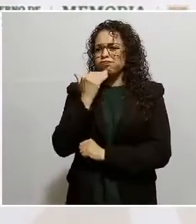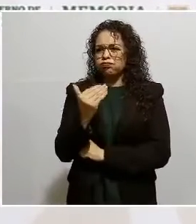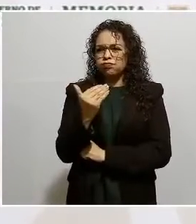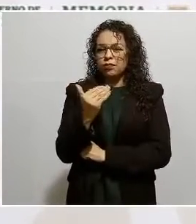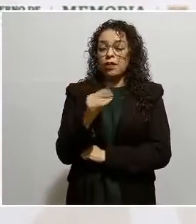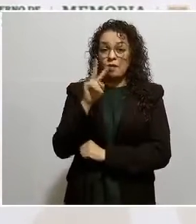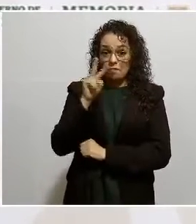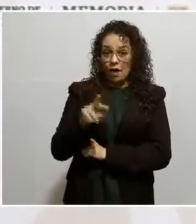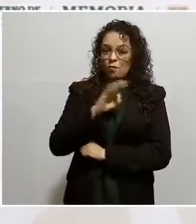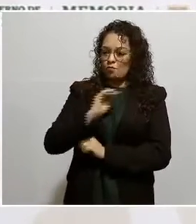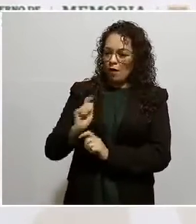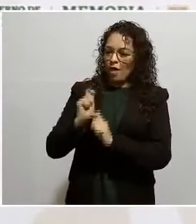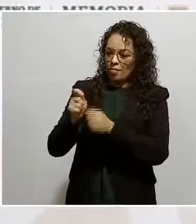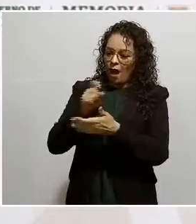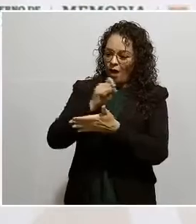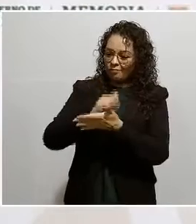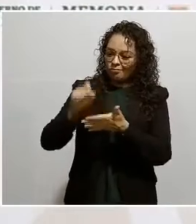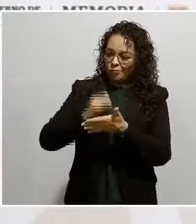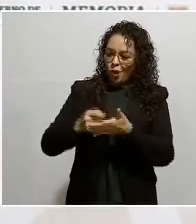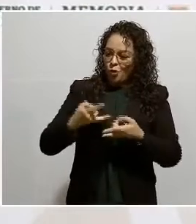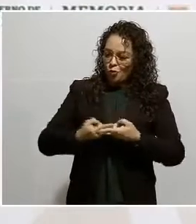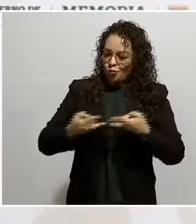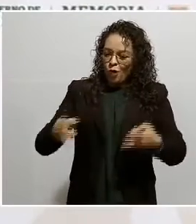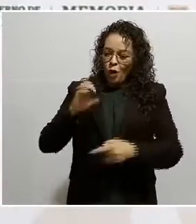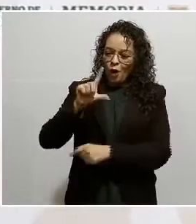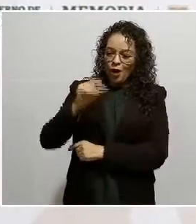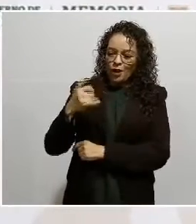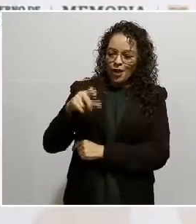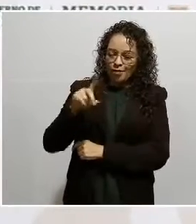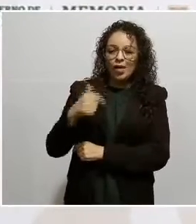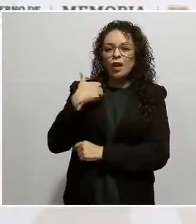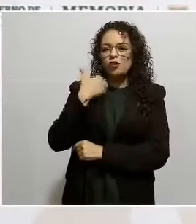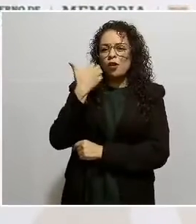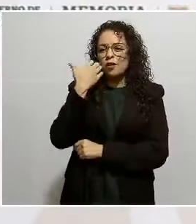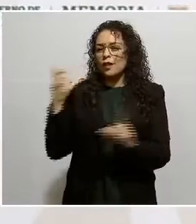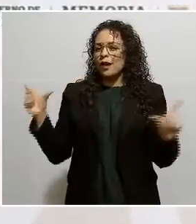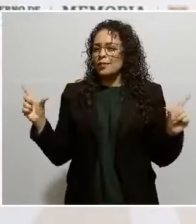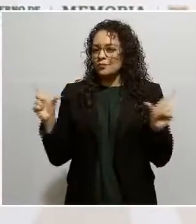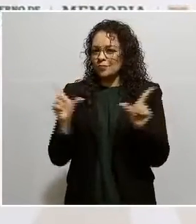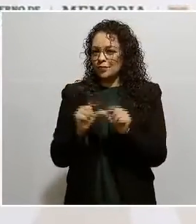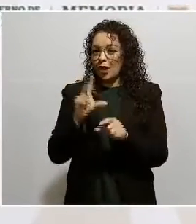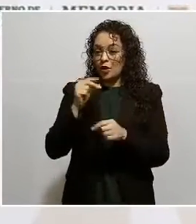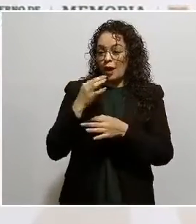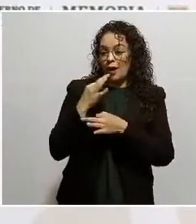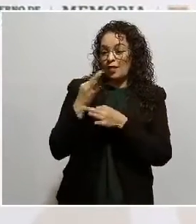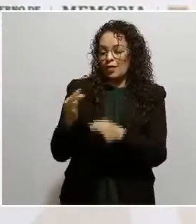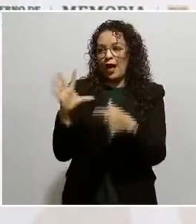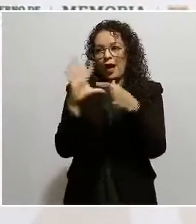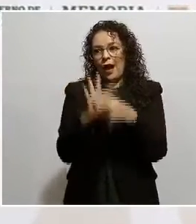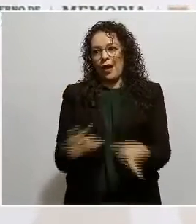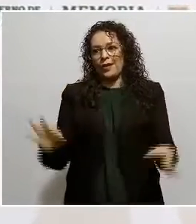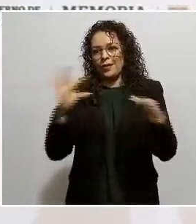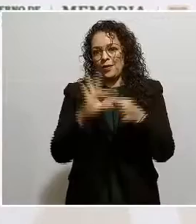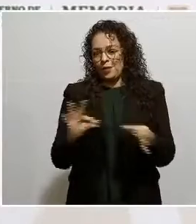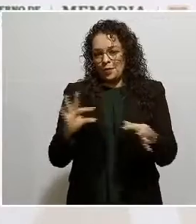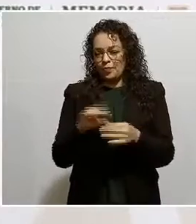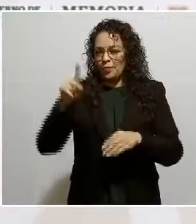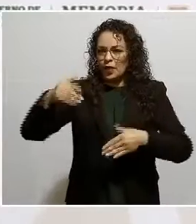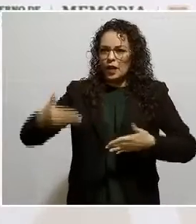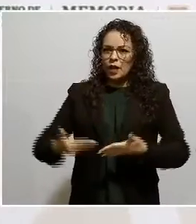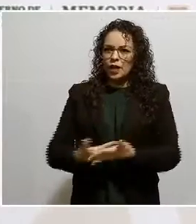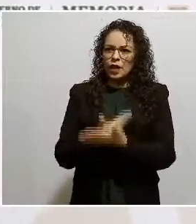leyenda. Trataré de ser breve y no caer en la tentación del cuento. Nació en la ciudad de Durango